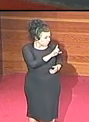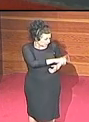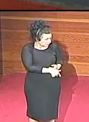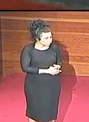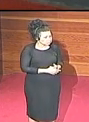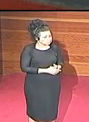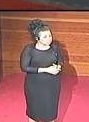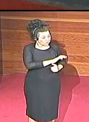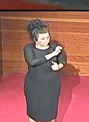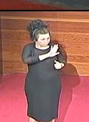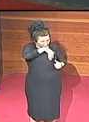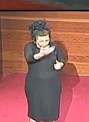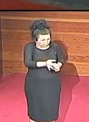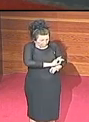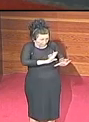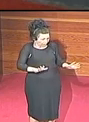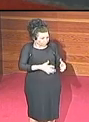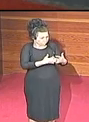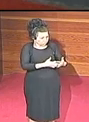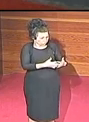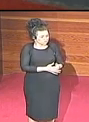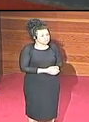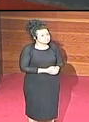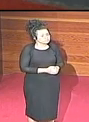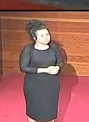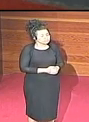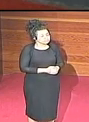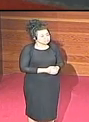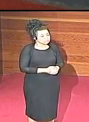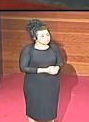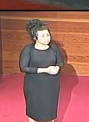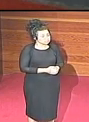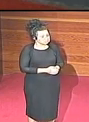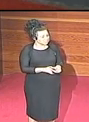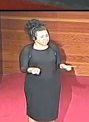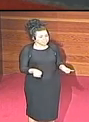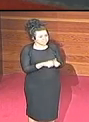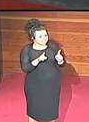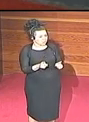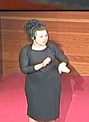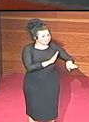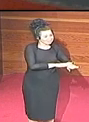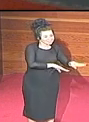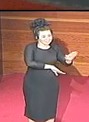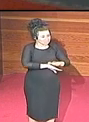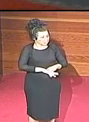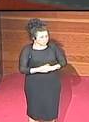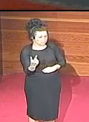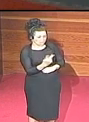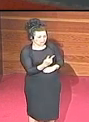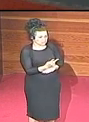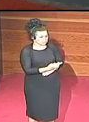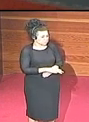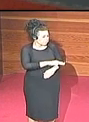además de fuera de ella, desde luego, y ha funcionado tanto entre la izquierda como en la derecha. Véase el